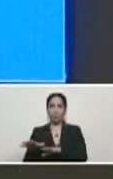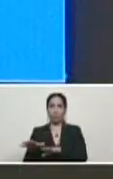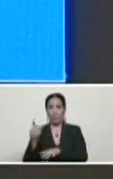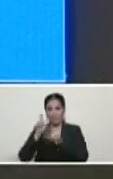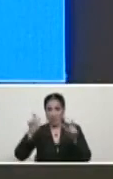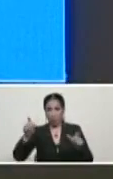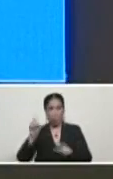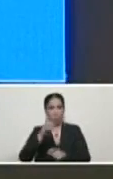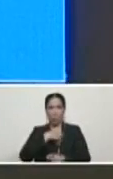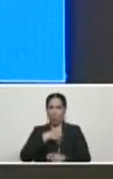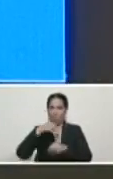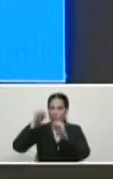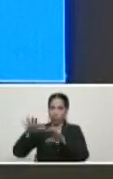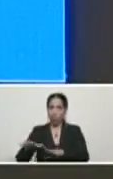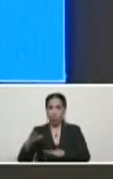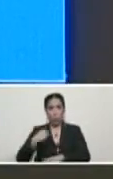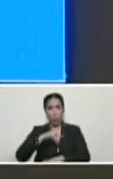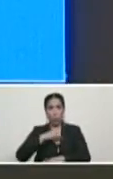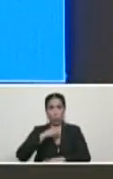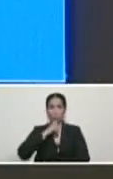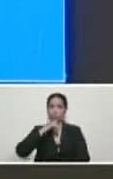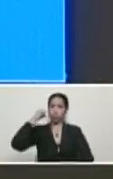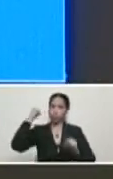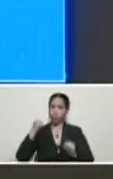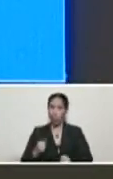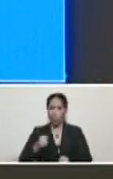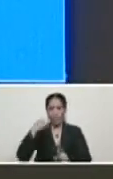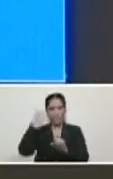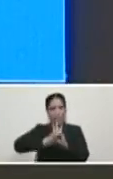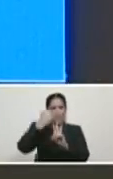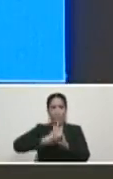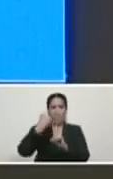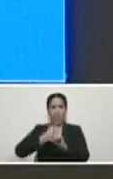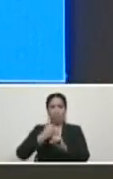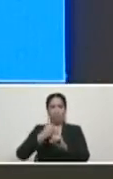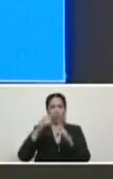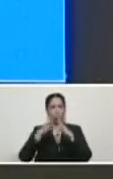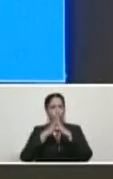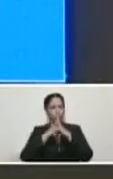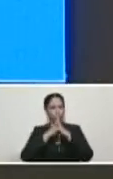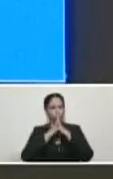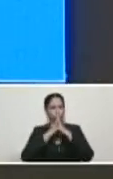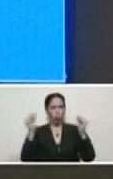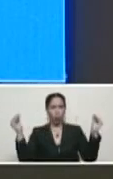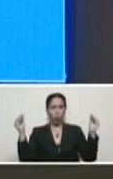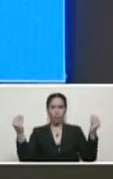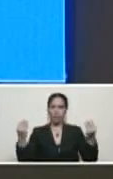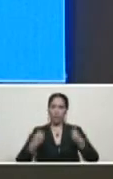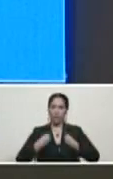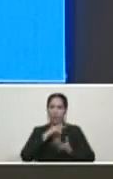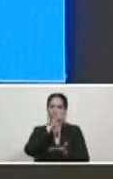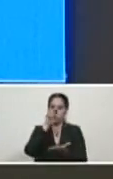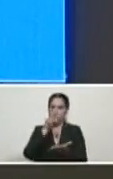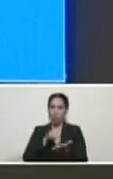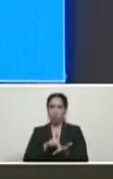Estamos en una intensa batalla en todas las dimensiones y planos de la vida nacional.